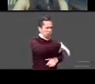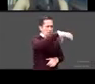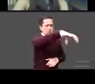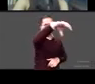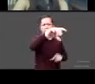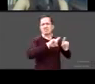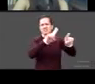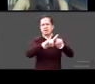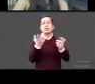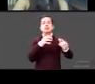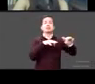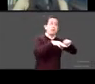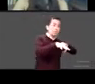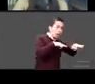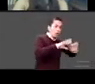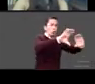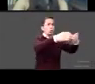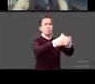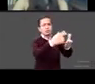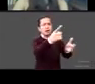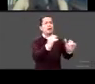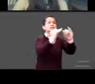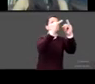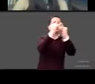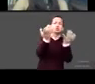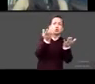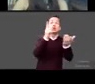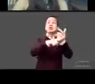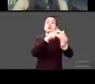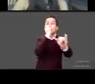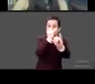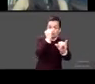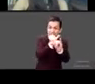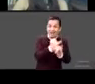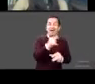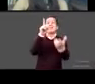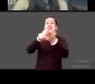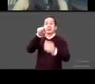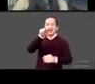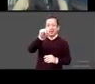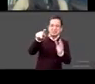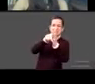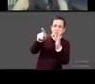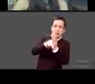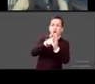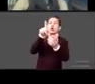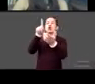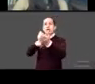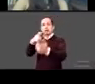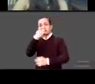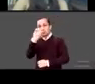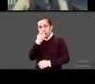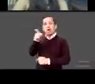instituciones, en el mundo digital, en los medios de comunicación, en la escuela y en el hogar, y que la violencia puede manifestarse de